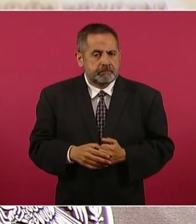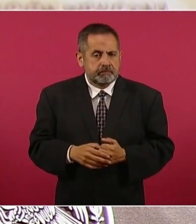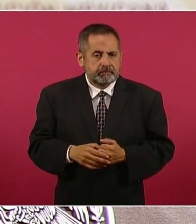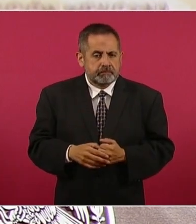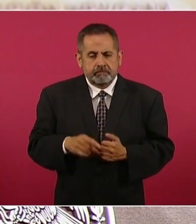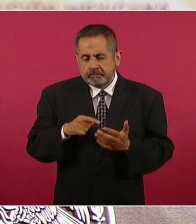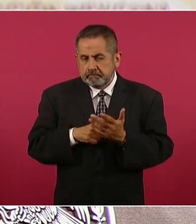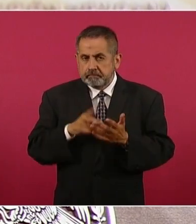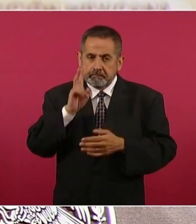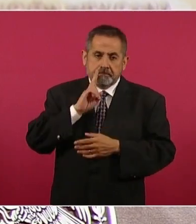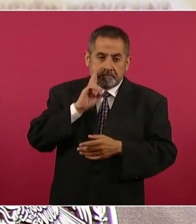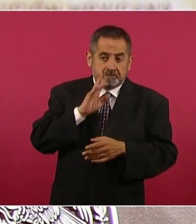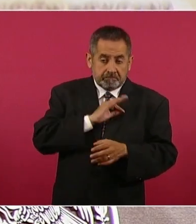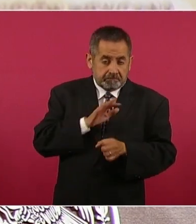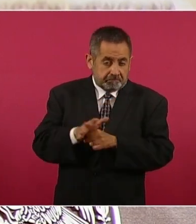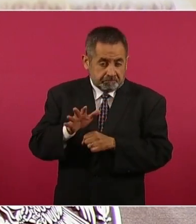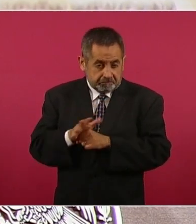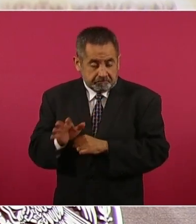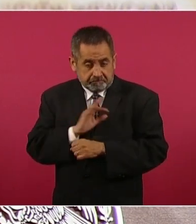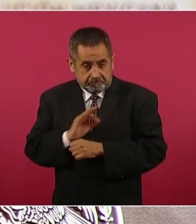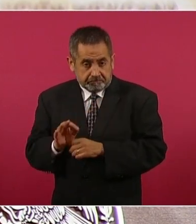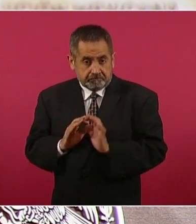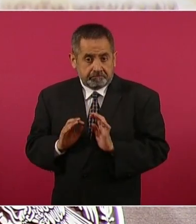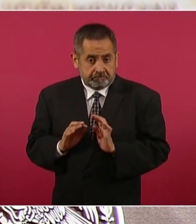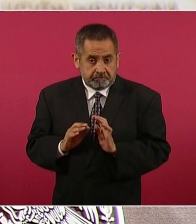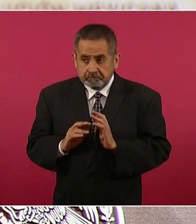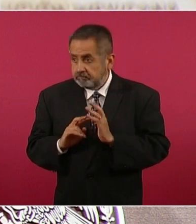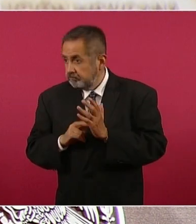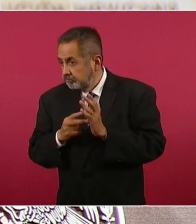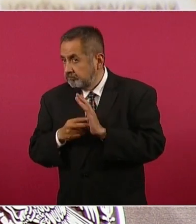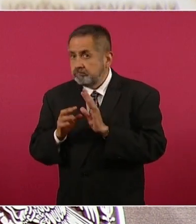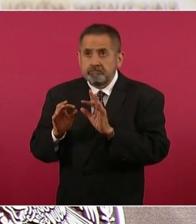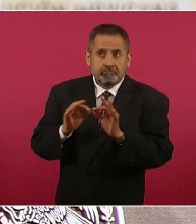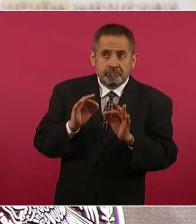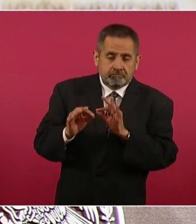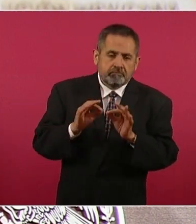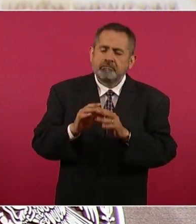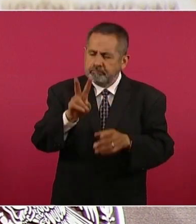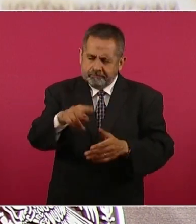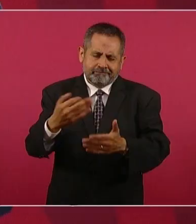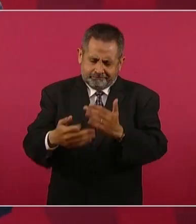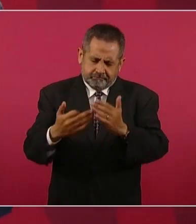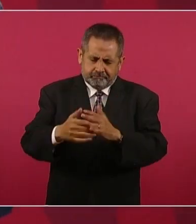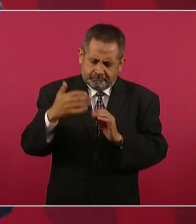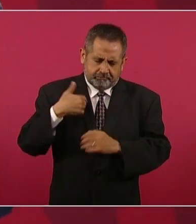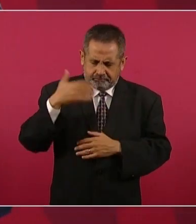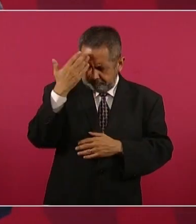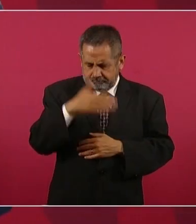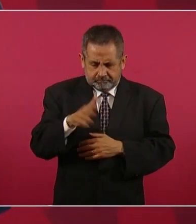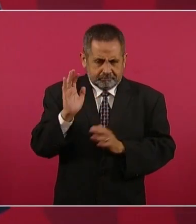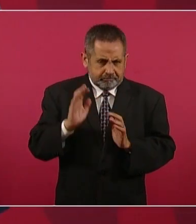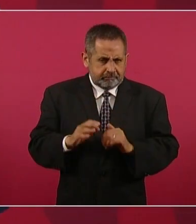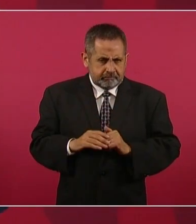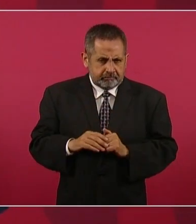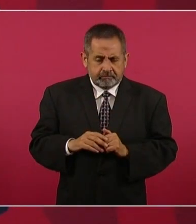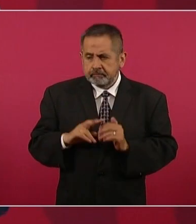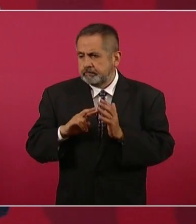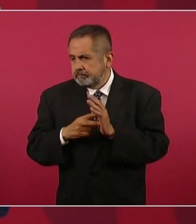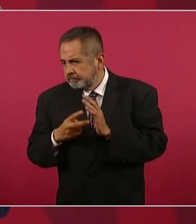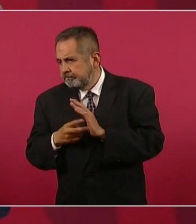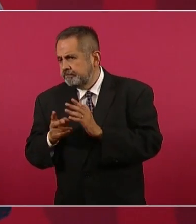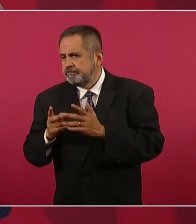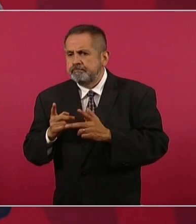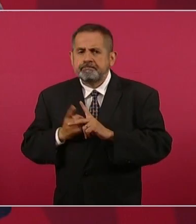Si es viable, sí, técnicamente, desde luego que hace falta pero si es